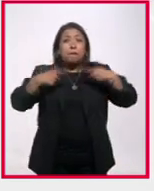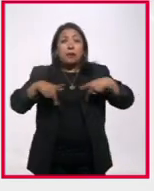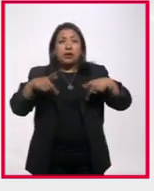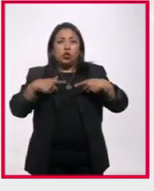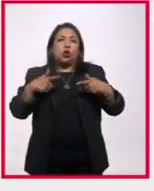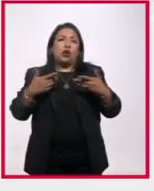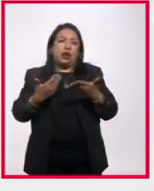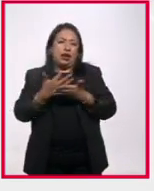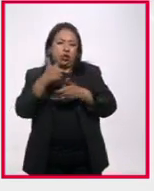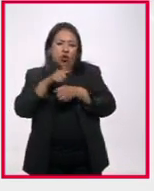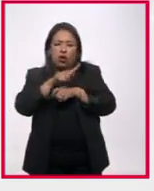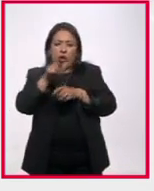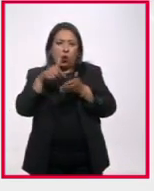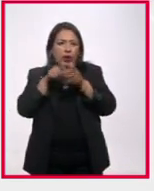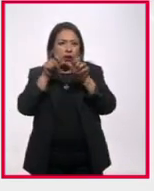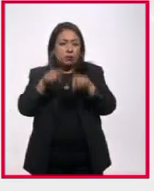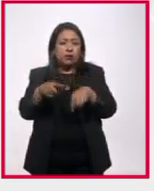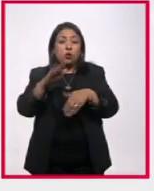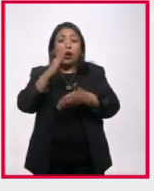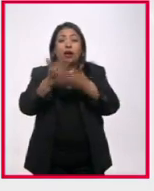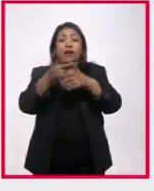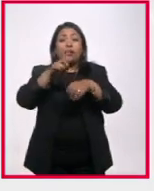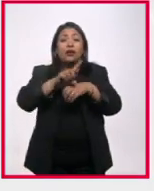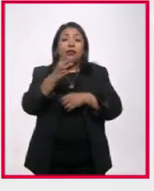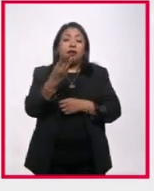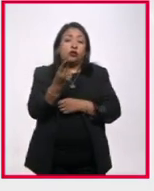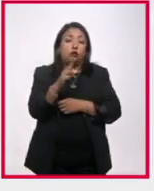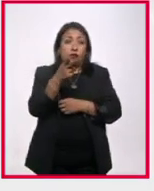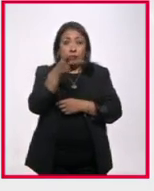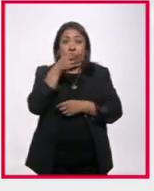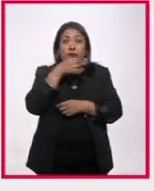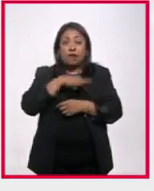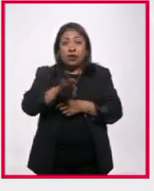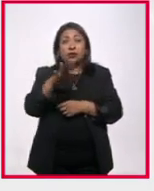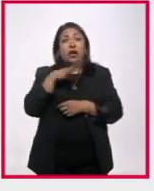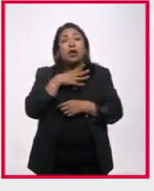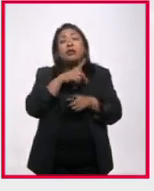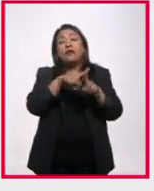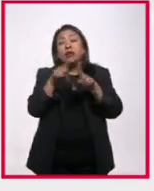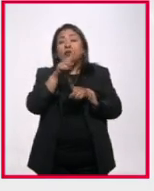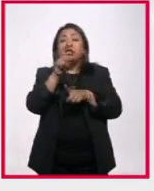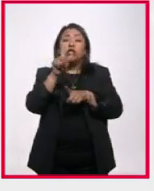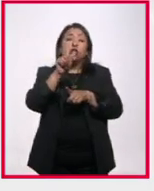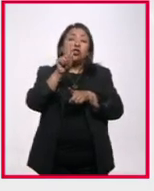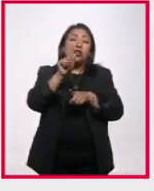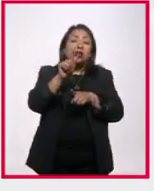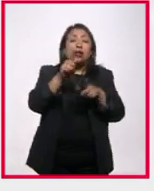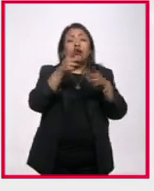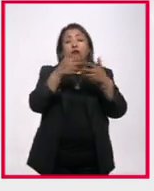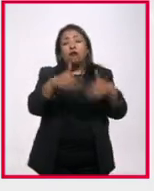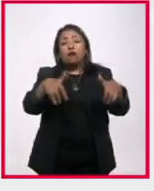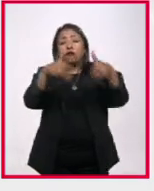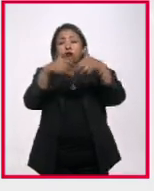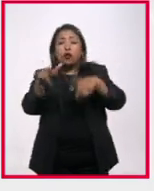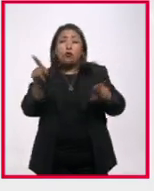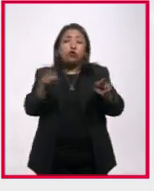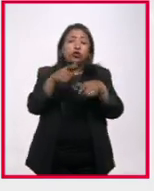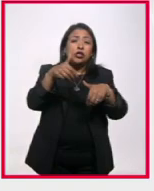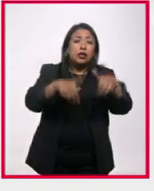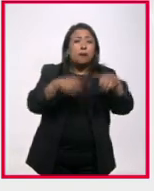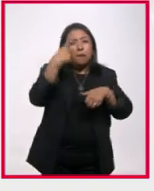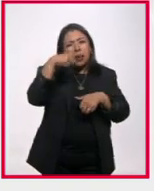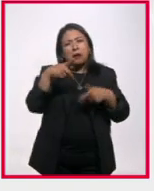y nacional. Hasta el 3 de noviembre, esta fiesta ofrecerá más de 170 funciones de música y teatro para un